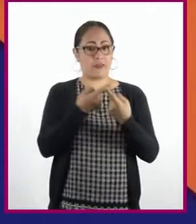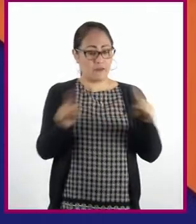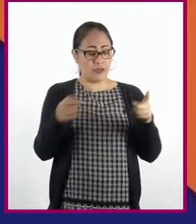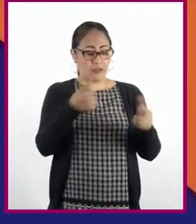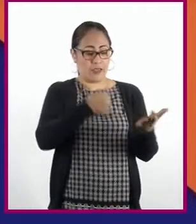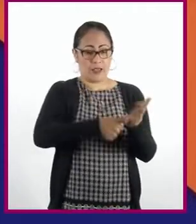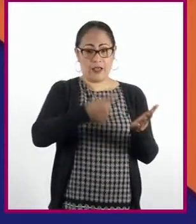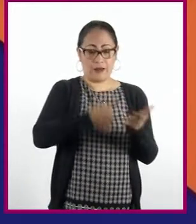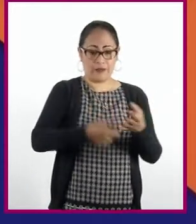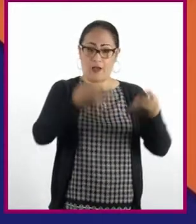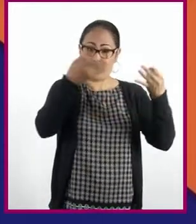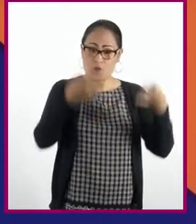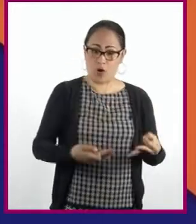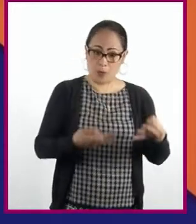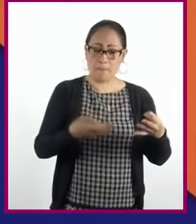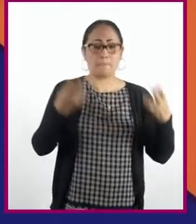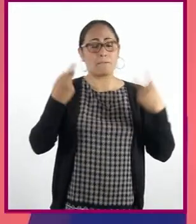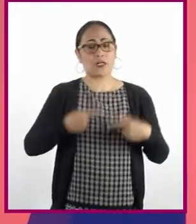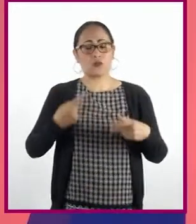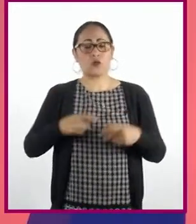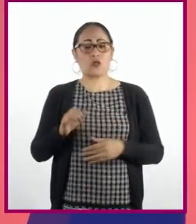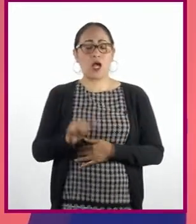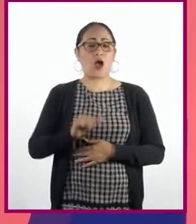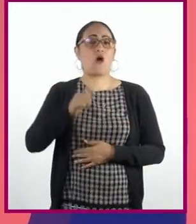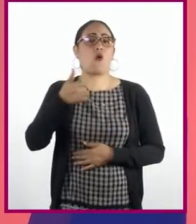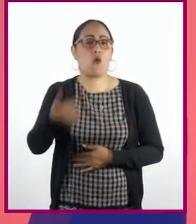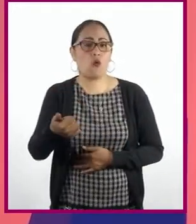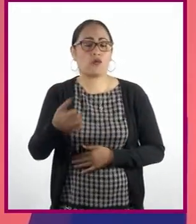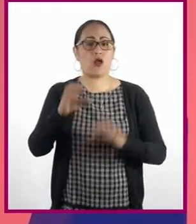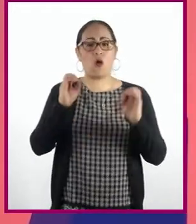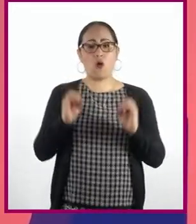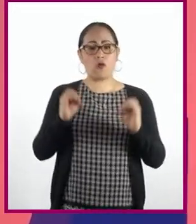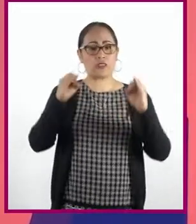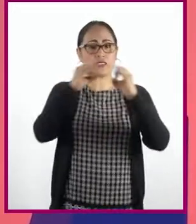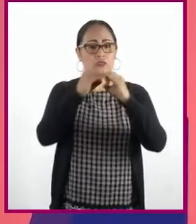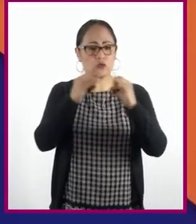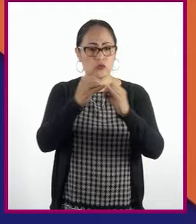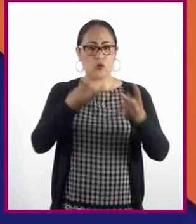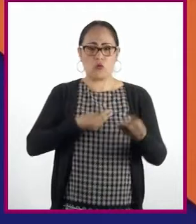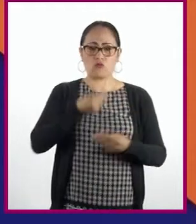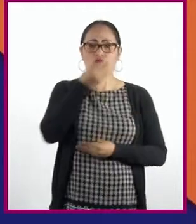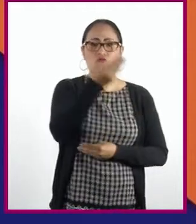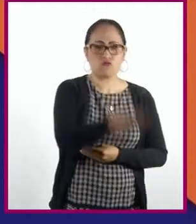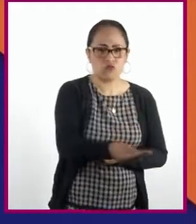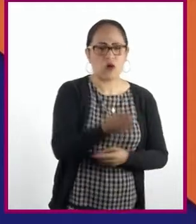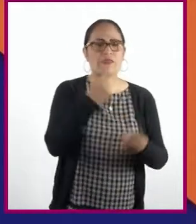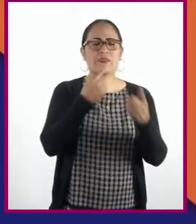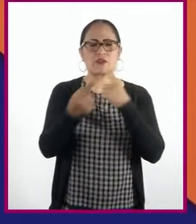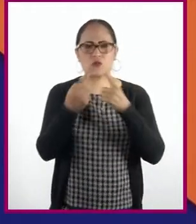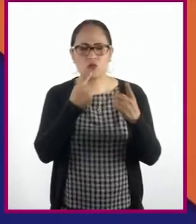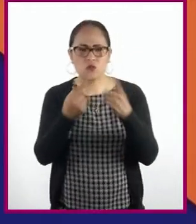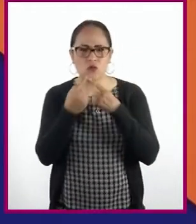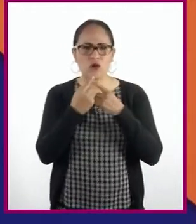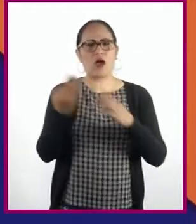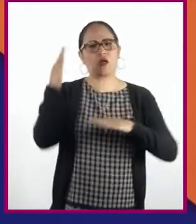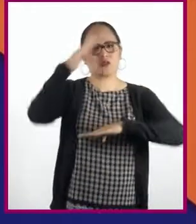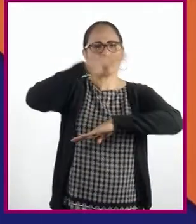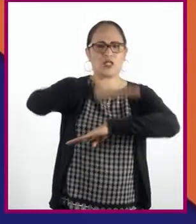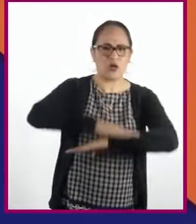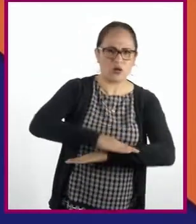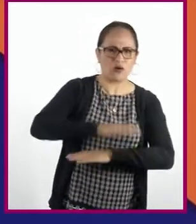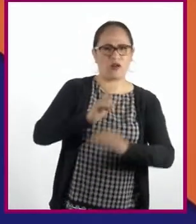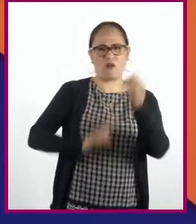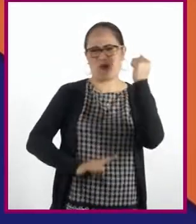establecer una relación con otra persona o institución con el fin de negociar, llevar acuerdos, evitar